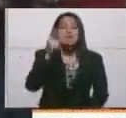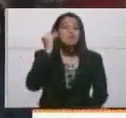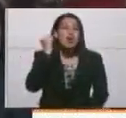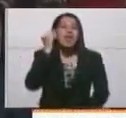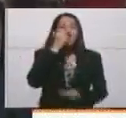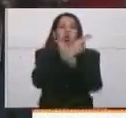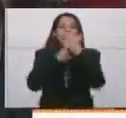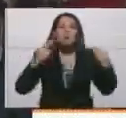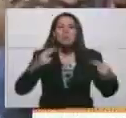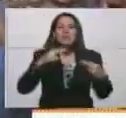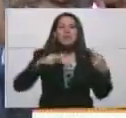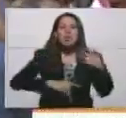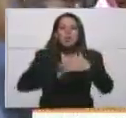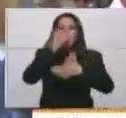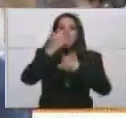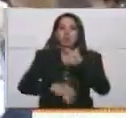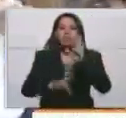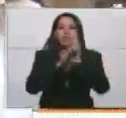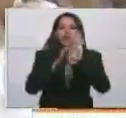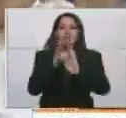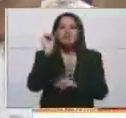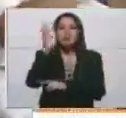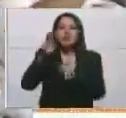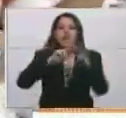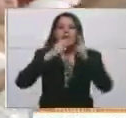con el proyecto constituyente, con el proyecto de patria.